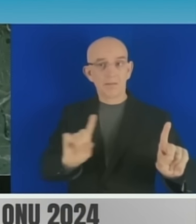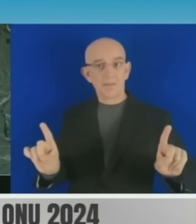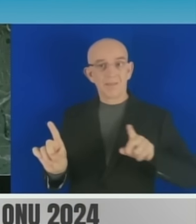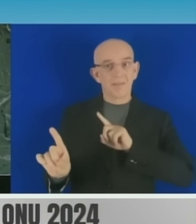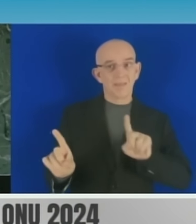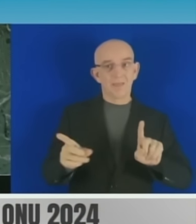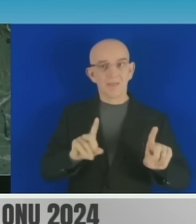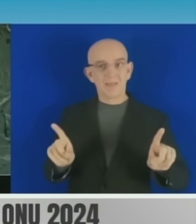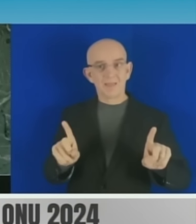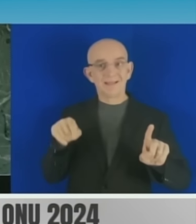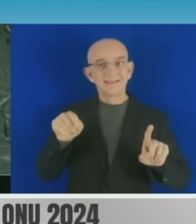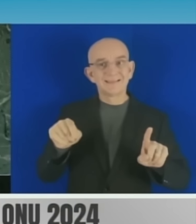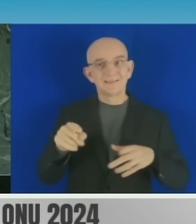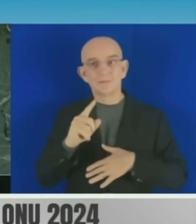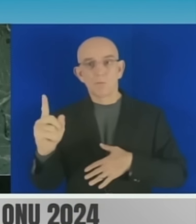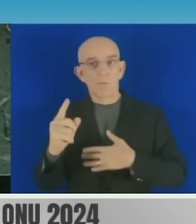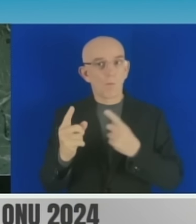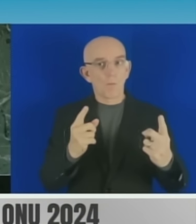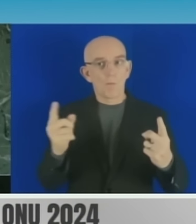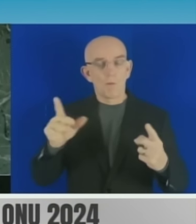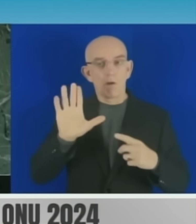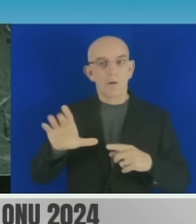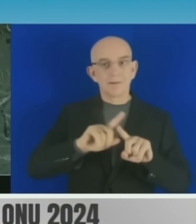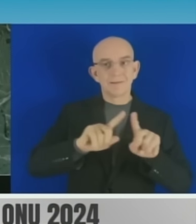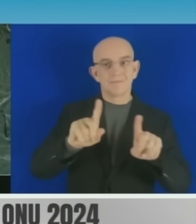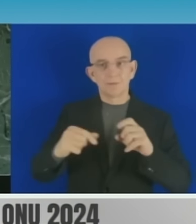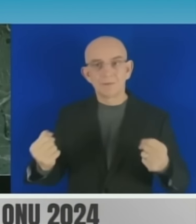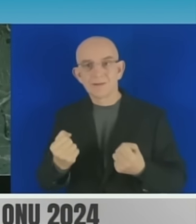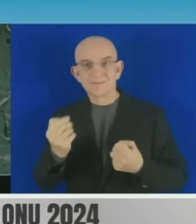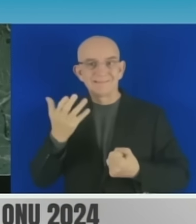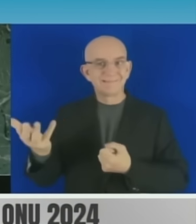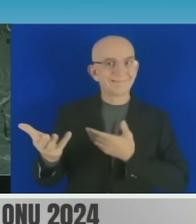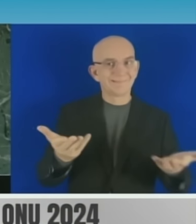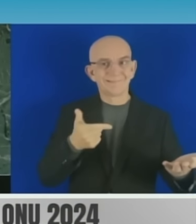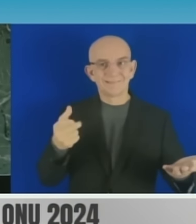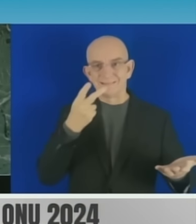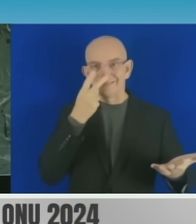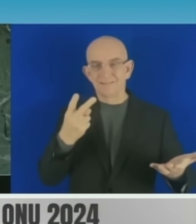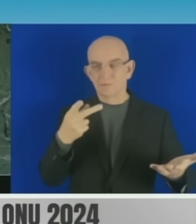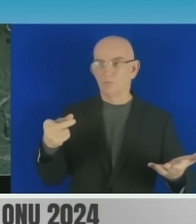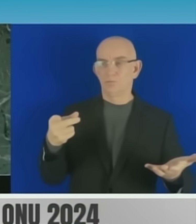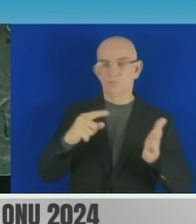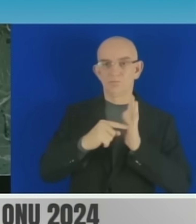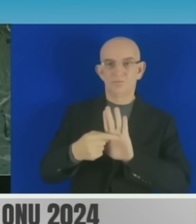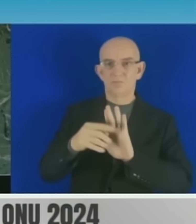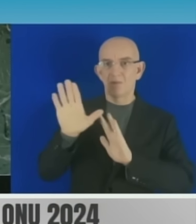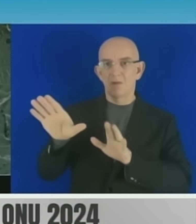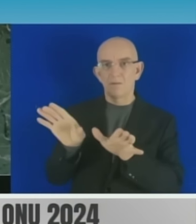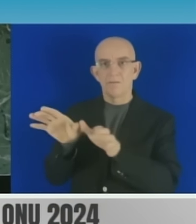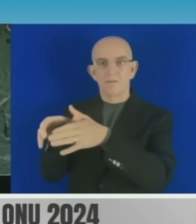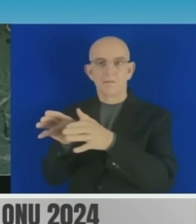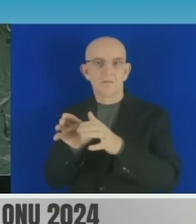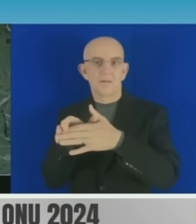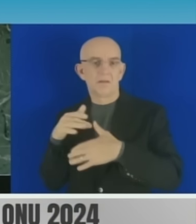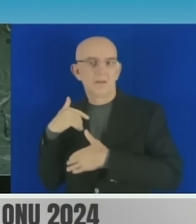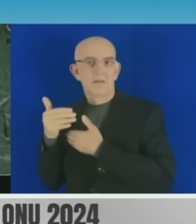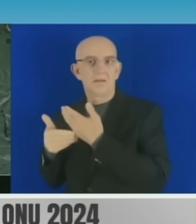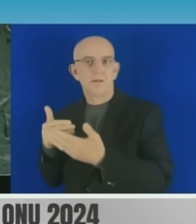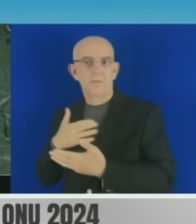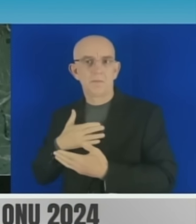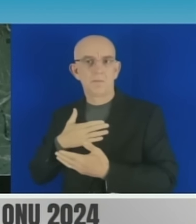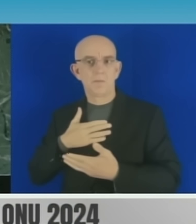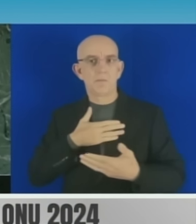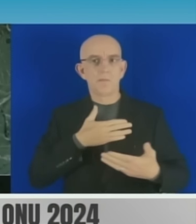unilaterales o el intento de sustituir el derecho internacional por un supuesto orden basado en reglas,